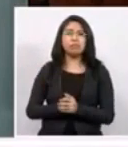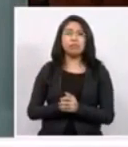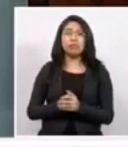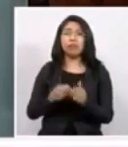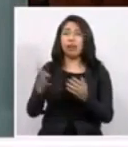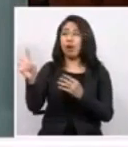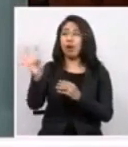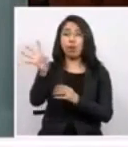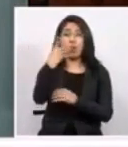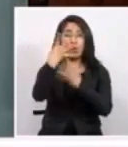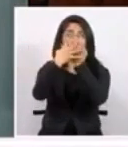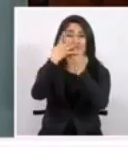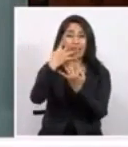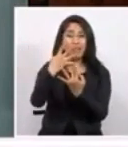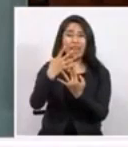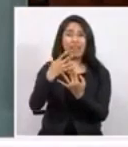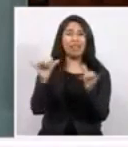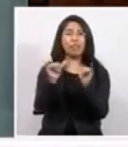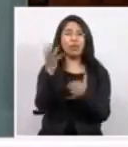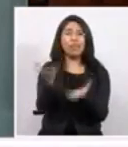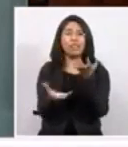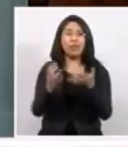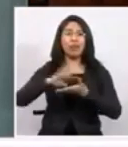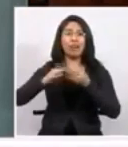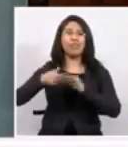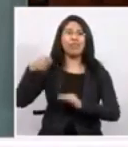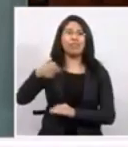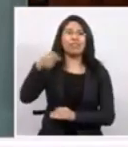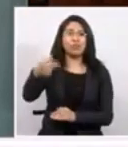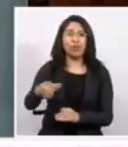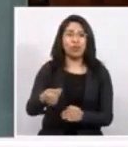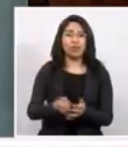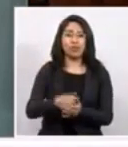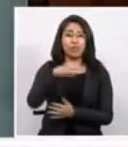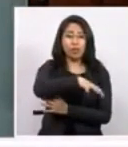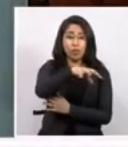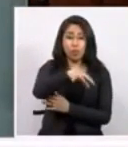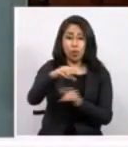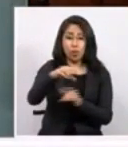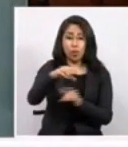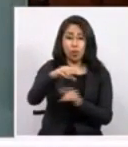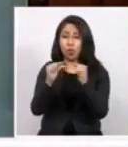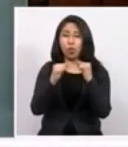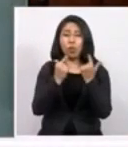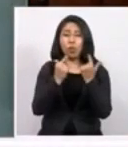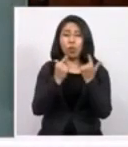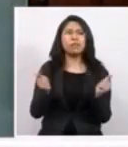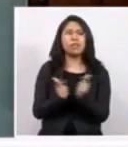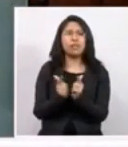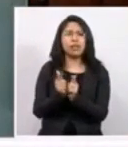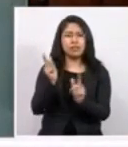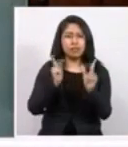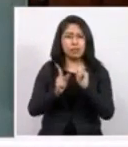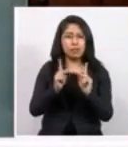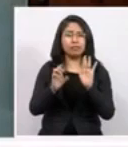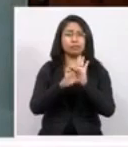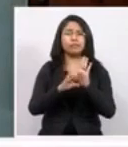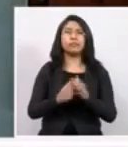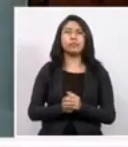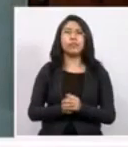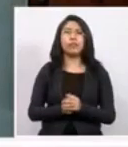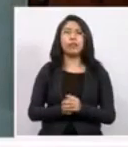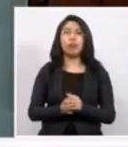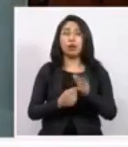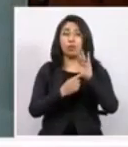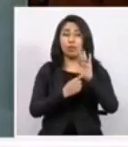quemar nuestras raíces. Desde sectores minoritarios de la población, como quedó en